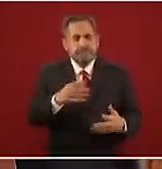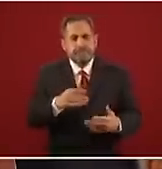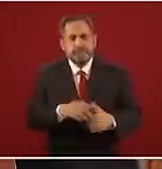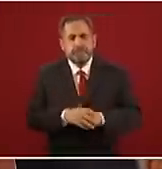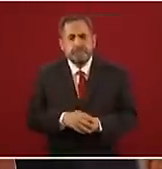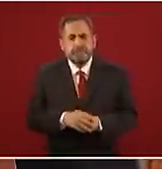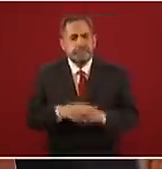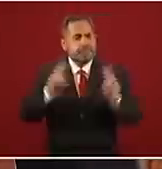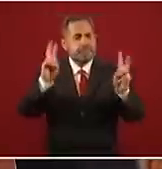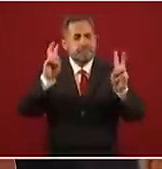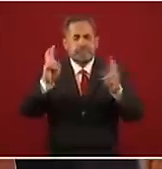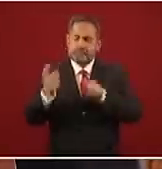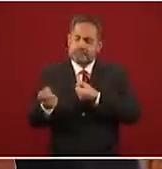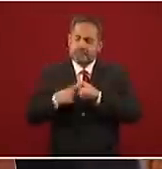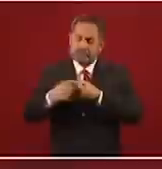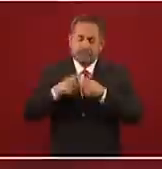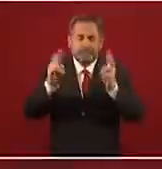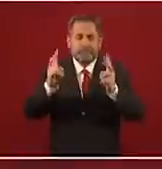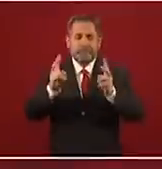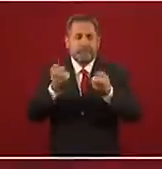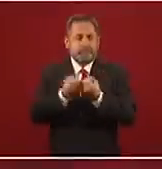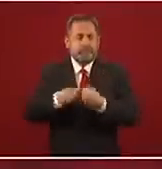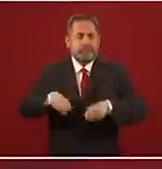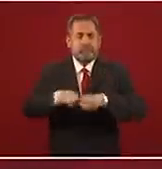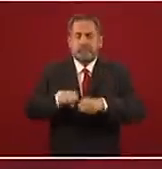del llamado seguro popular,